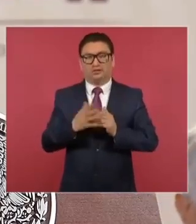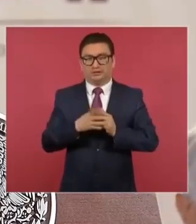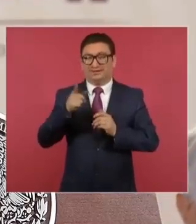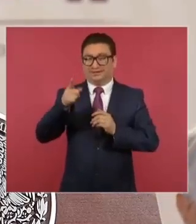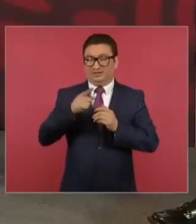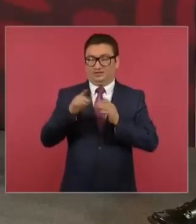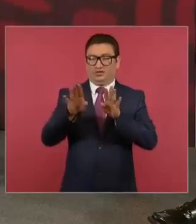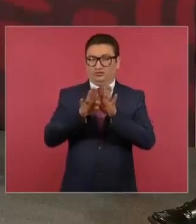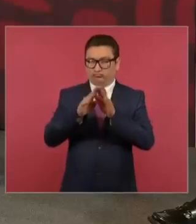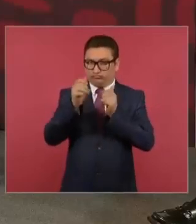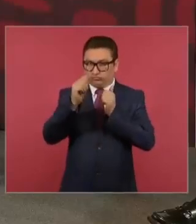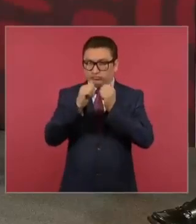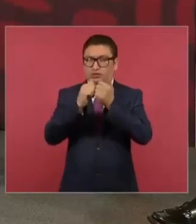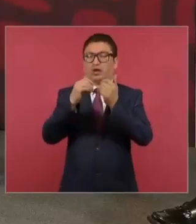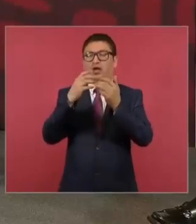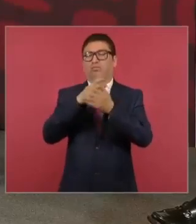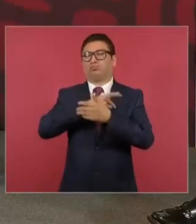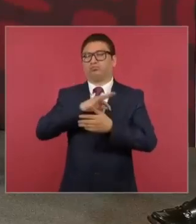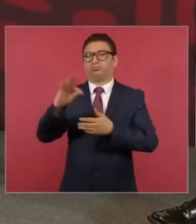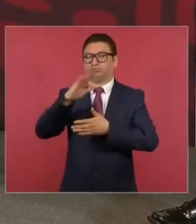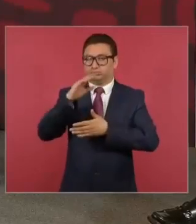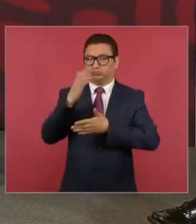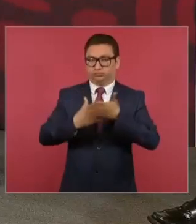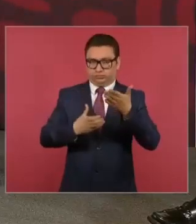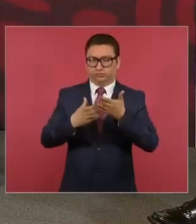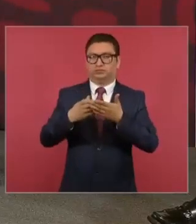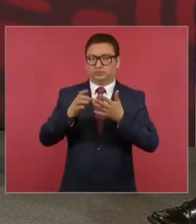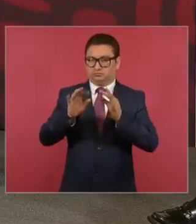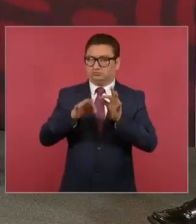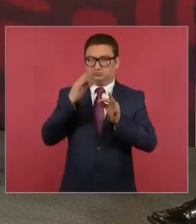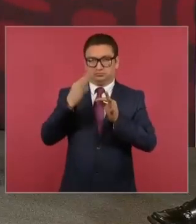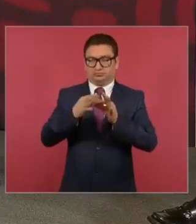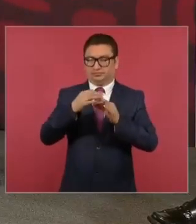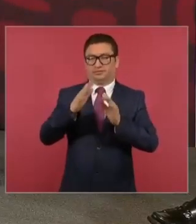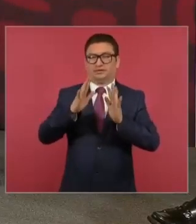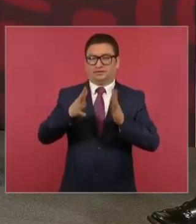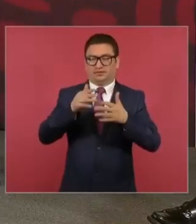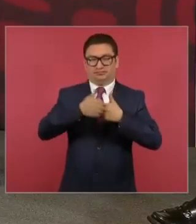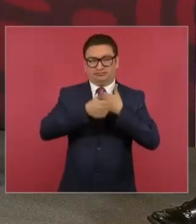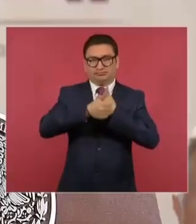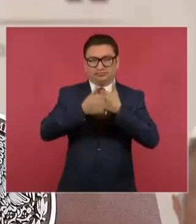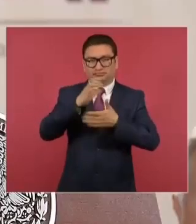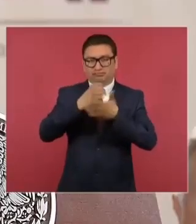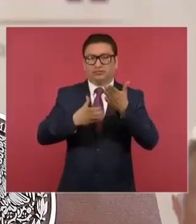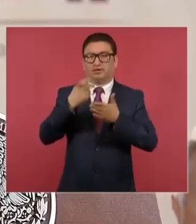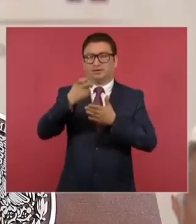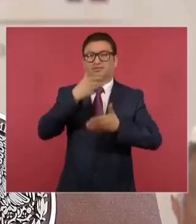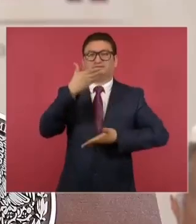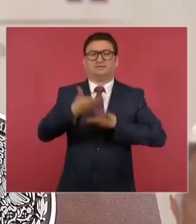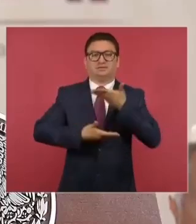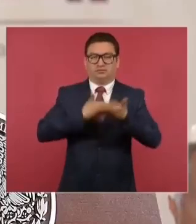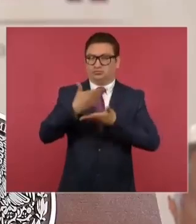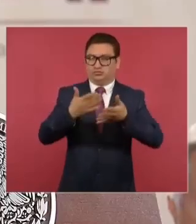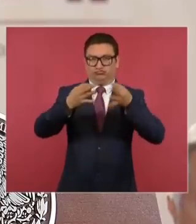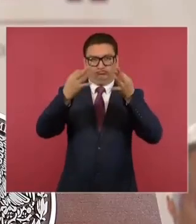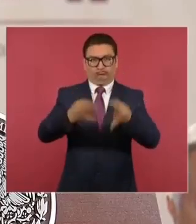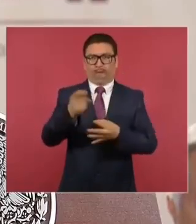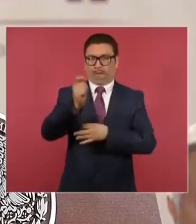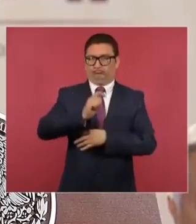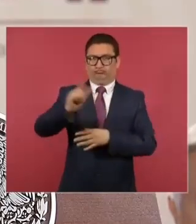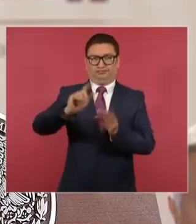ponerse al corriente para poderla contratar, ya se hizo esta licitación. Este servicio es pues de punta, es de